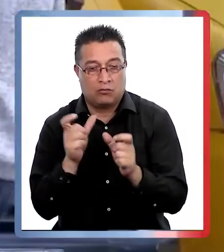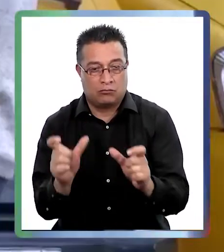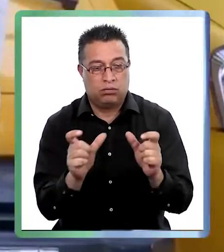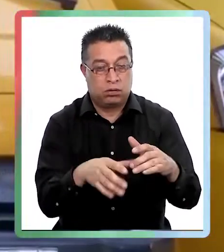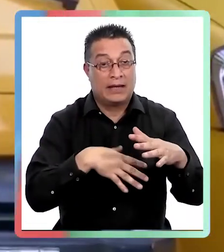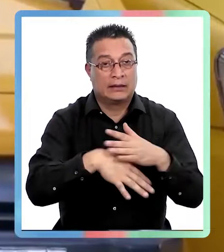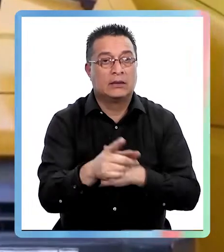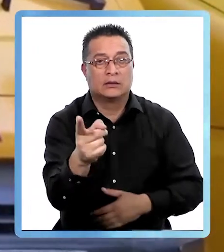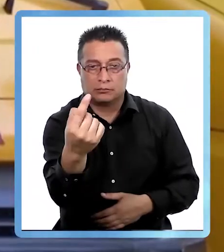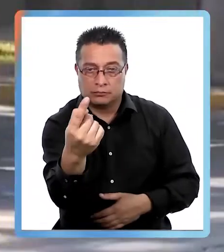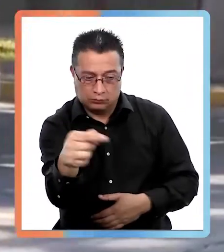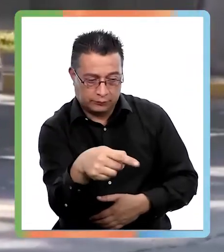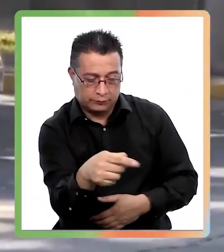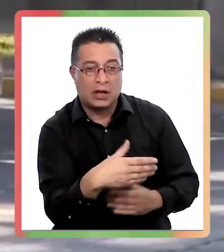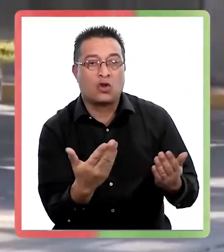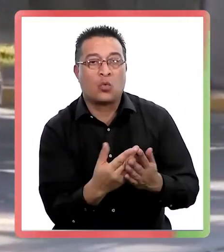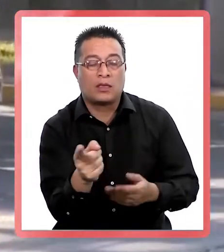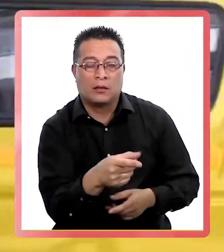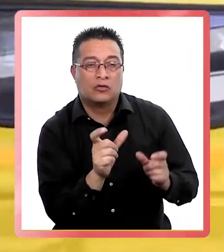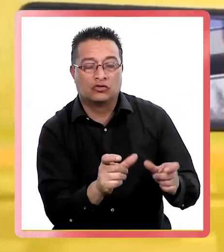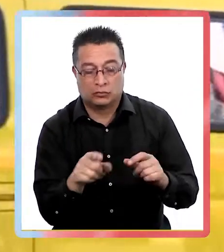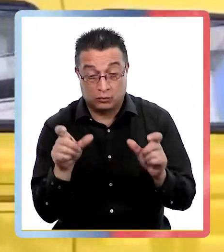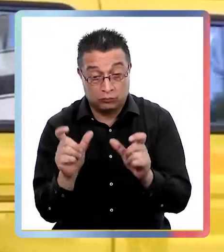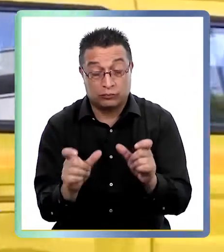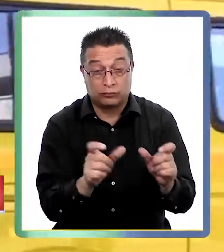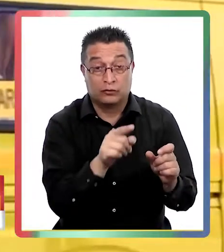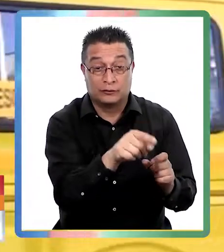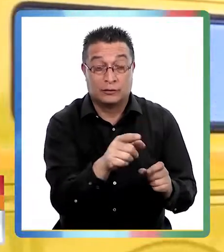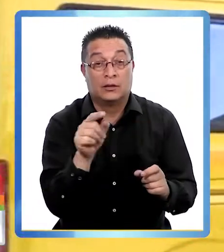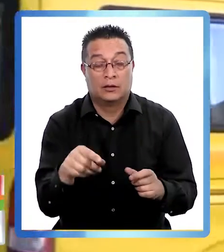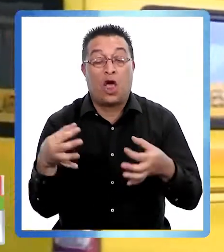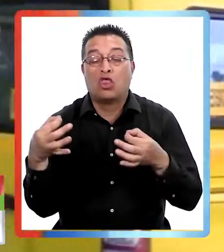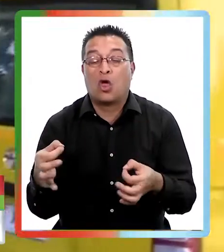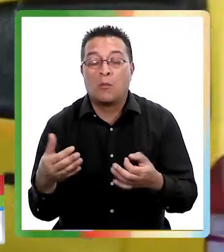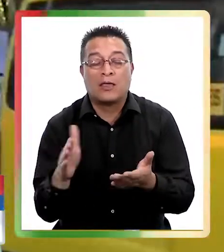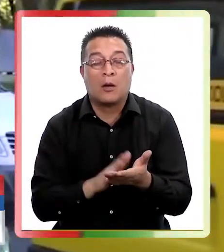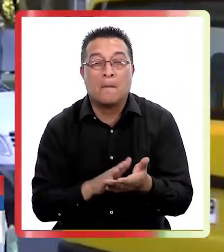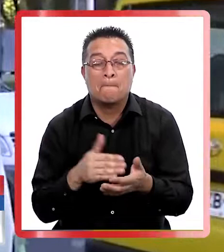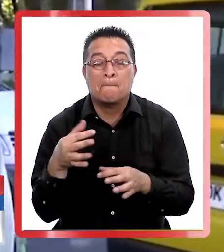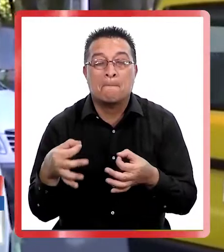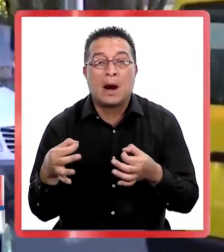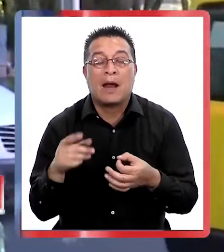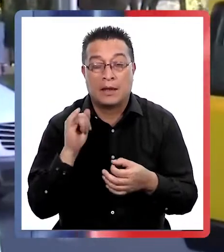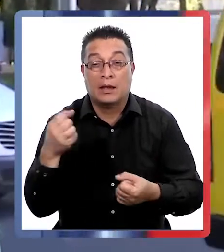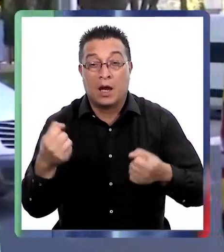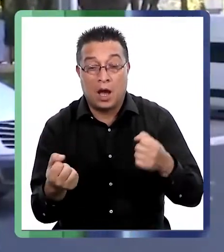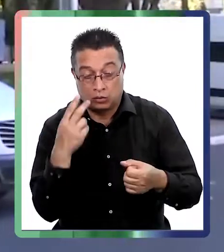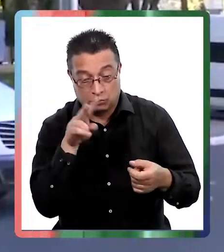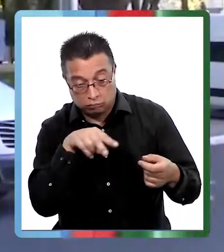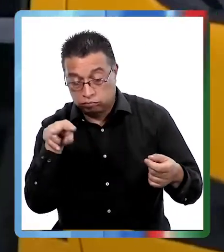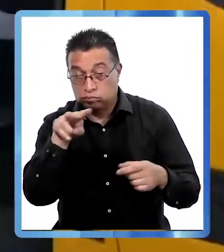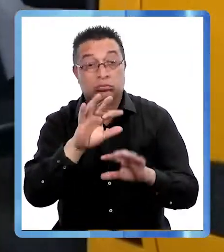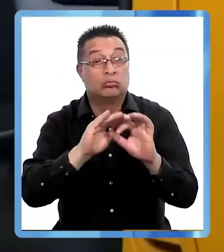controló a 15 transportes de estudiantes. Es la fiscalización tanto de la documentación como que los vehículos